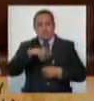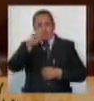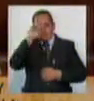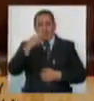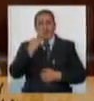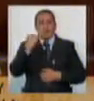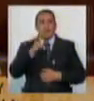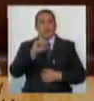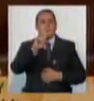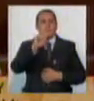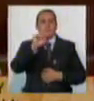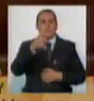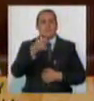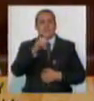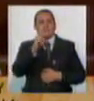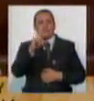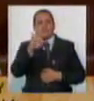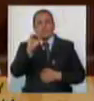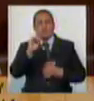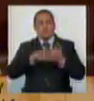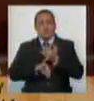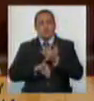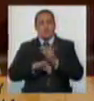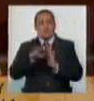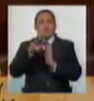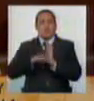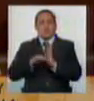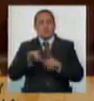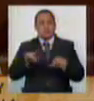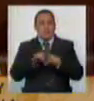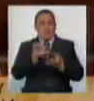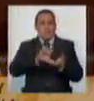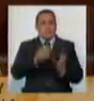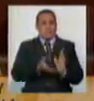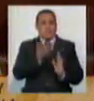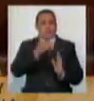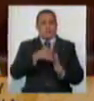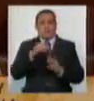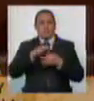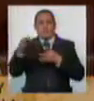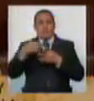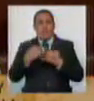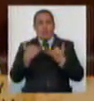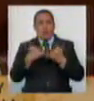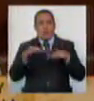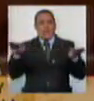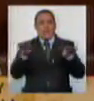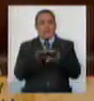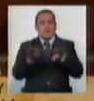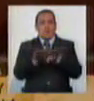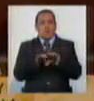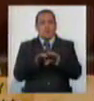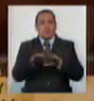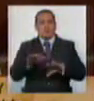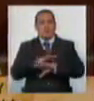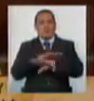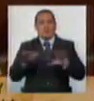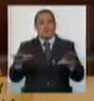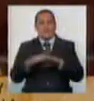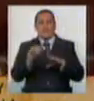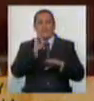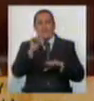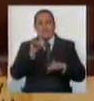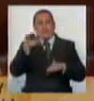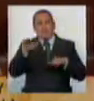ganaban 1.140 soles menos que sus colegas de Lima. Ahora ganan lo mismo, acabándose la